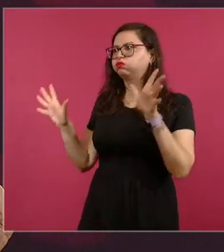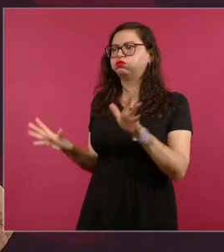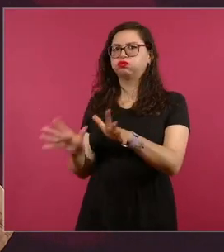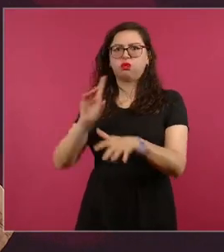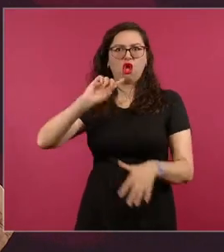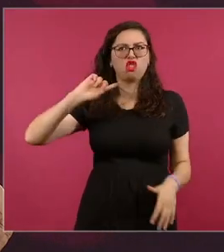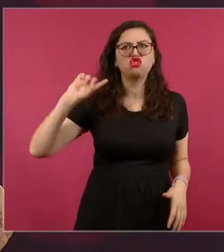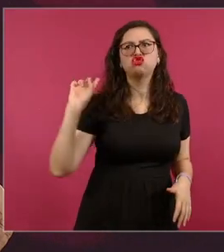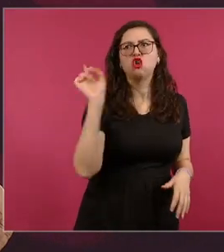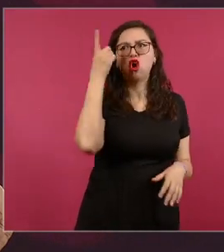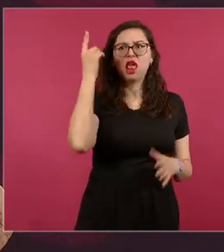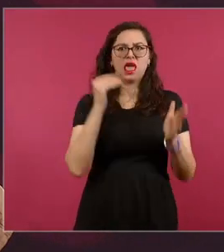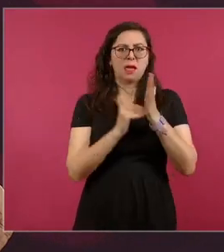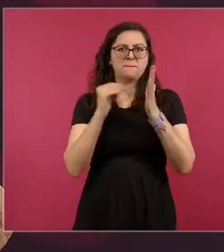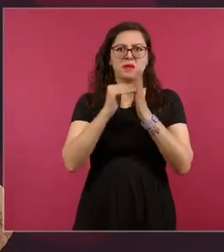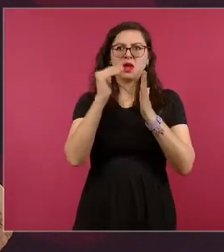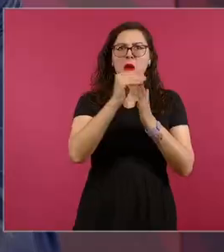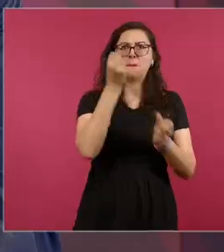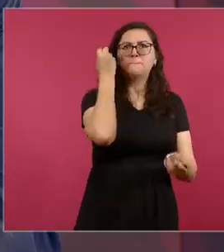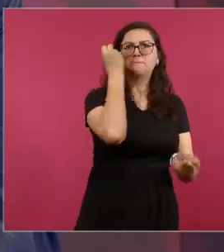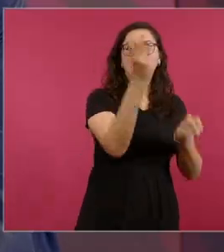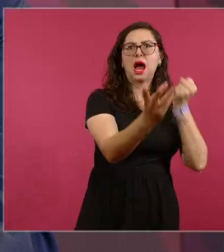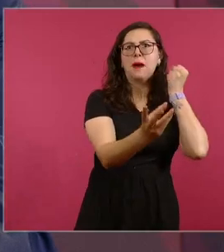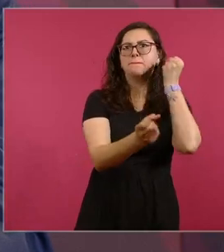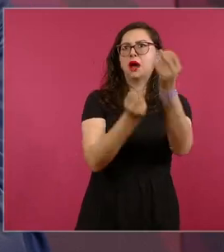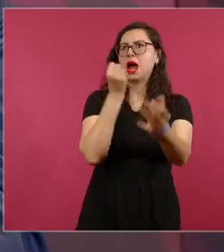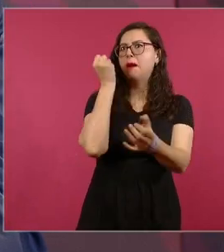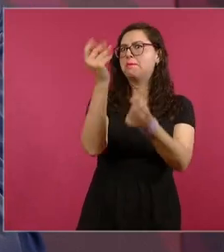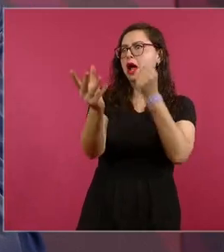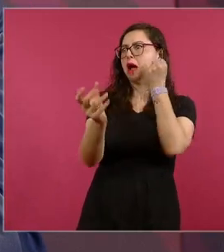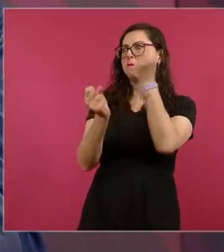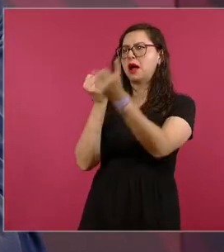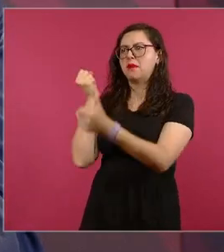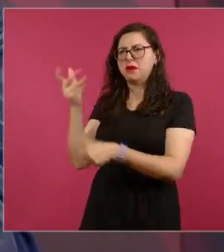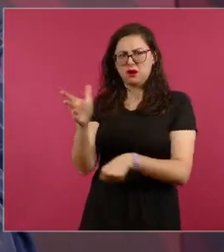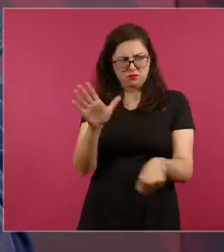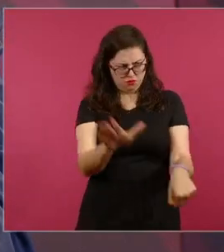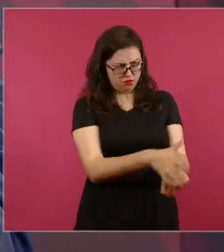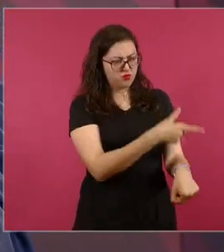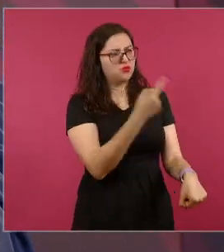¿Y por qué no liberas a Assange,